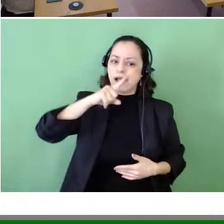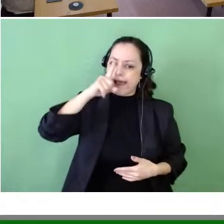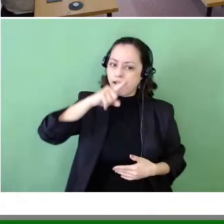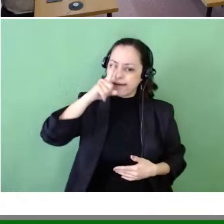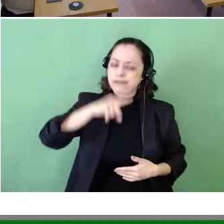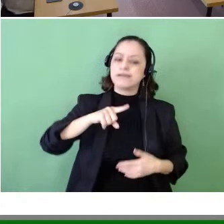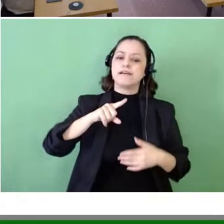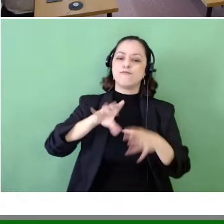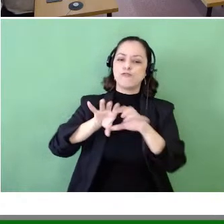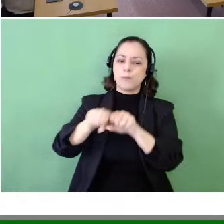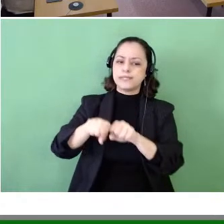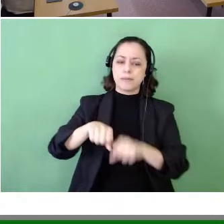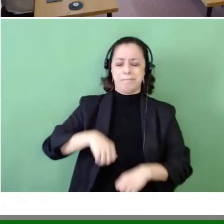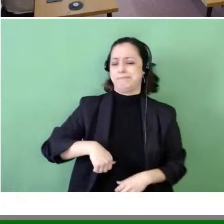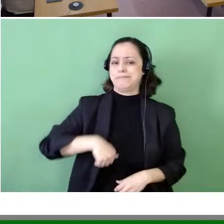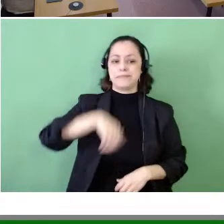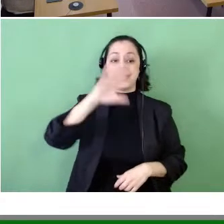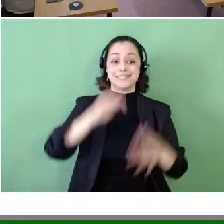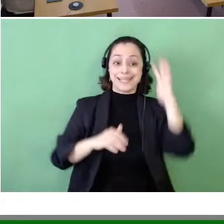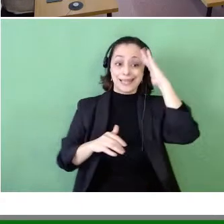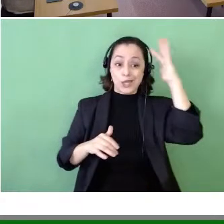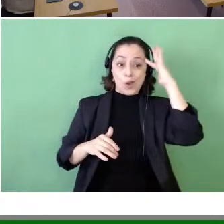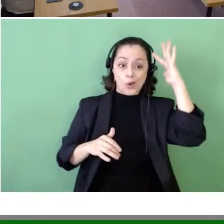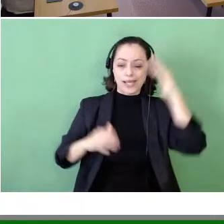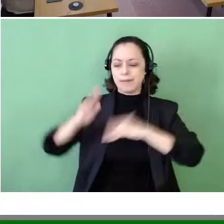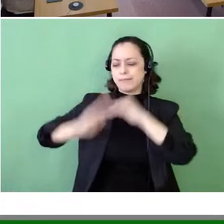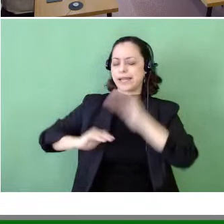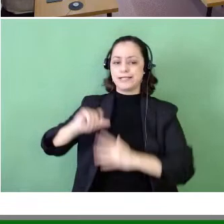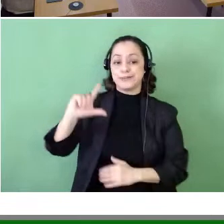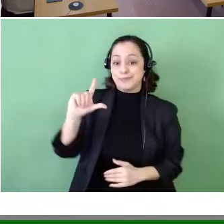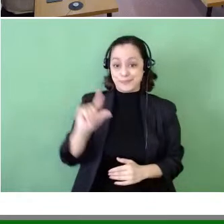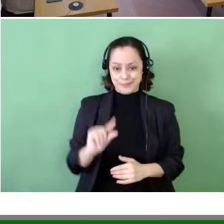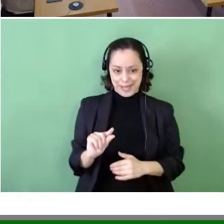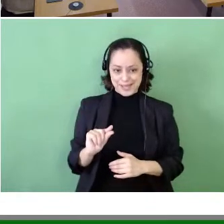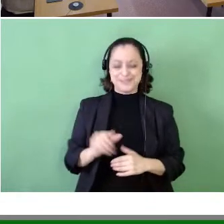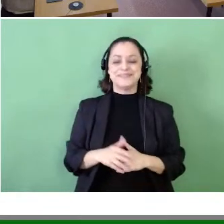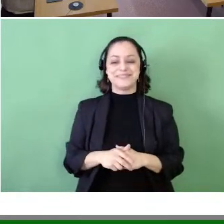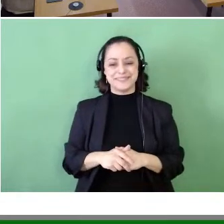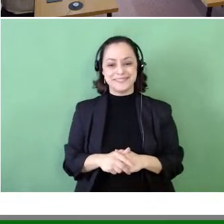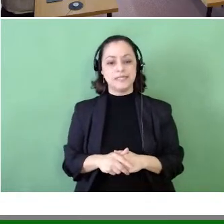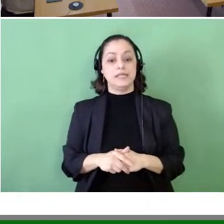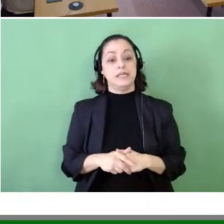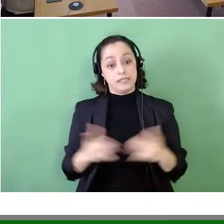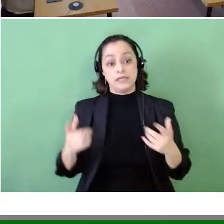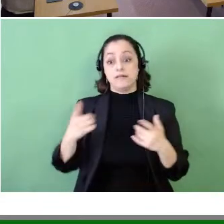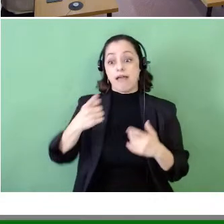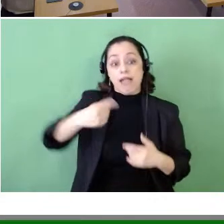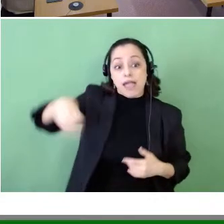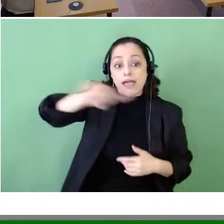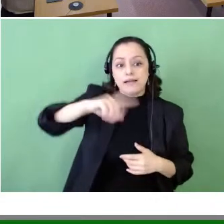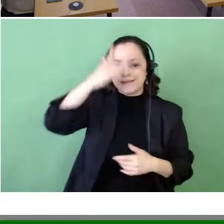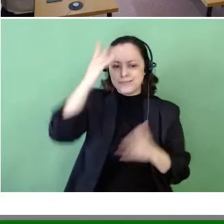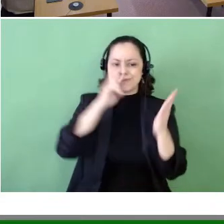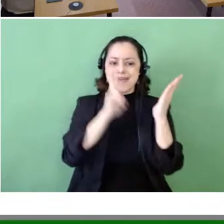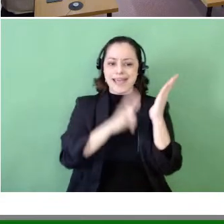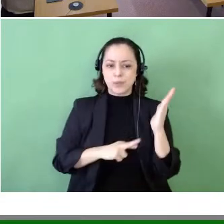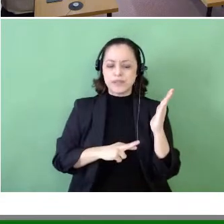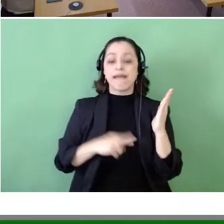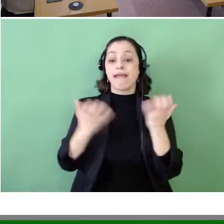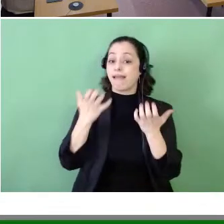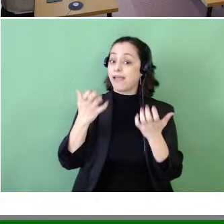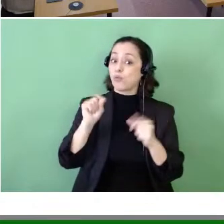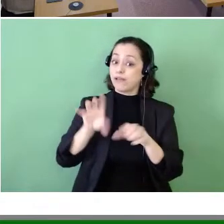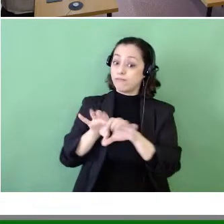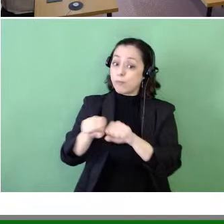muy teórica y menos práctica, entonces que a ellos les gustaría una formación que sea mucho más